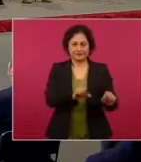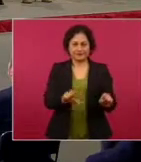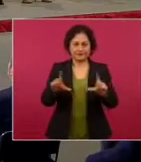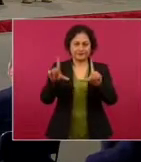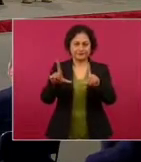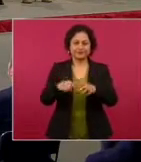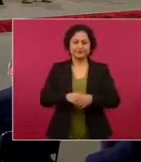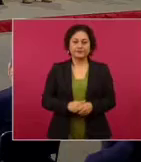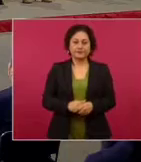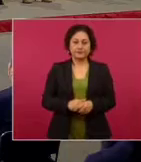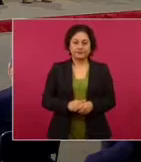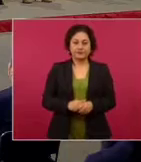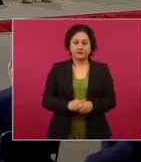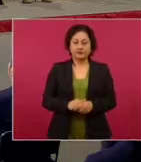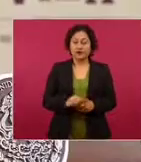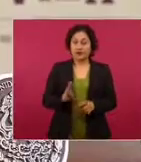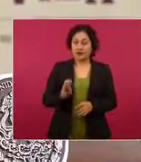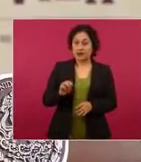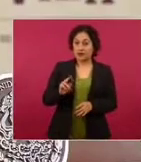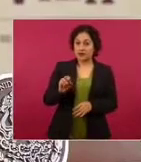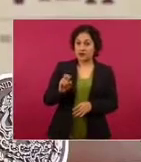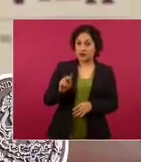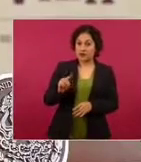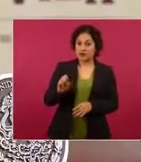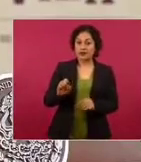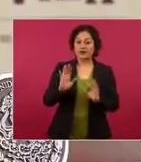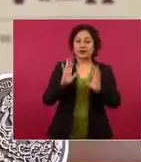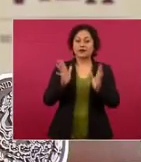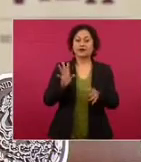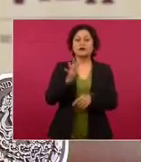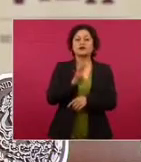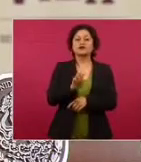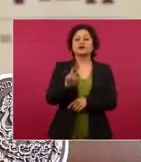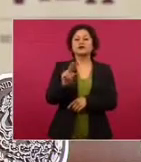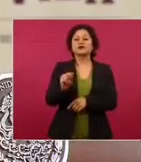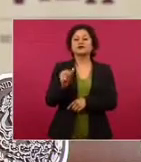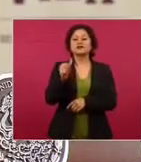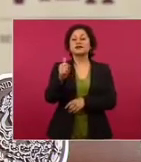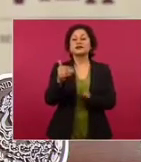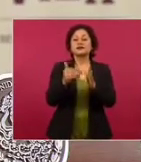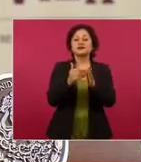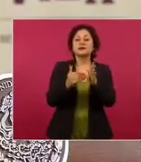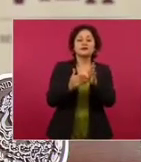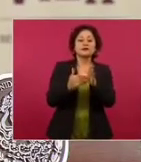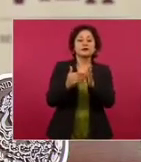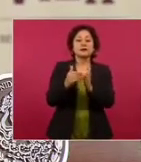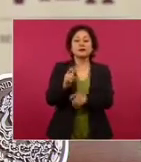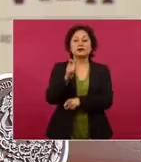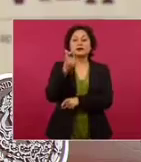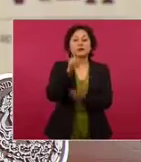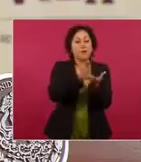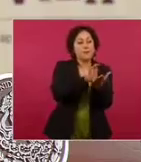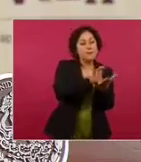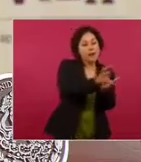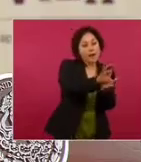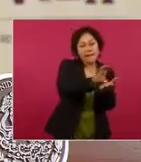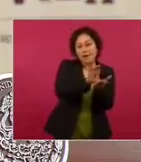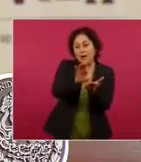Hemos logrado desembolsar 486 mil millones de pesos en crédito a proyectos